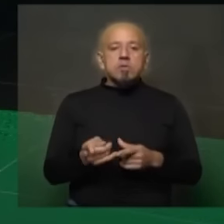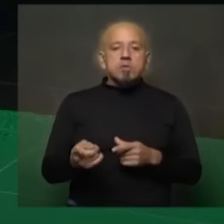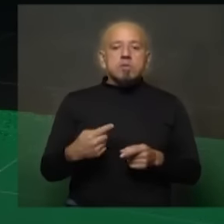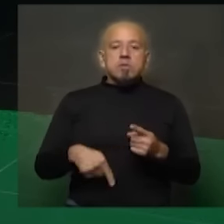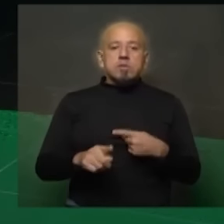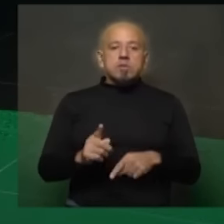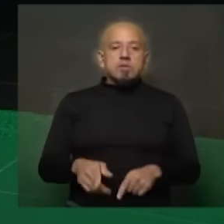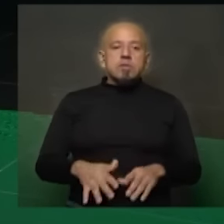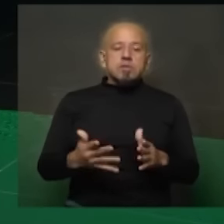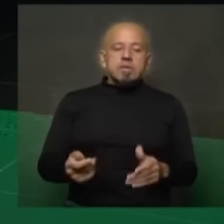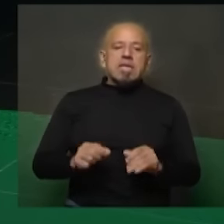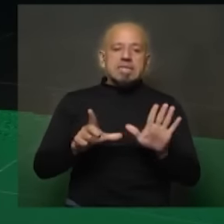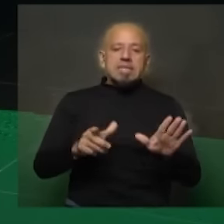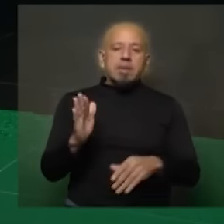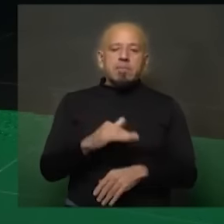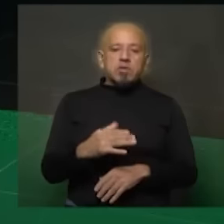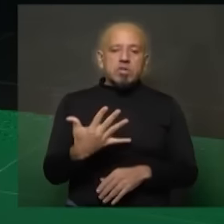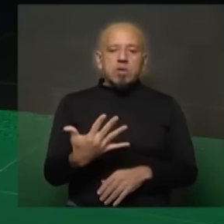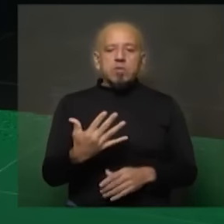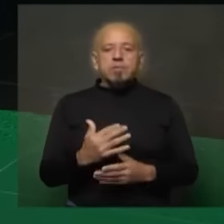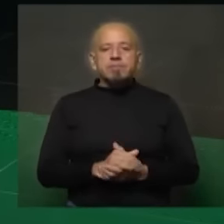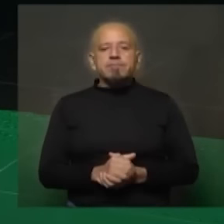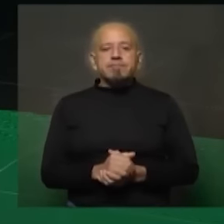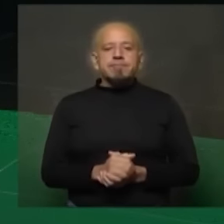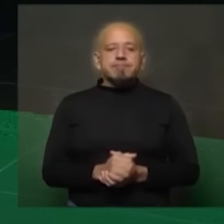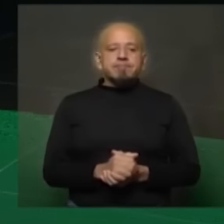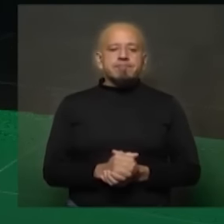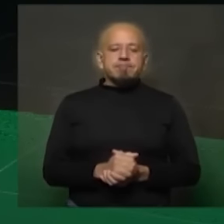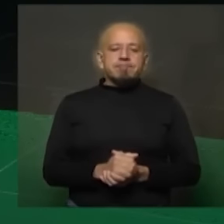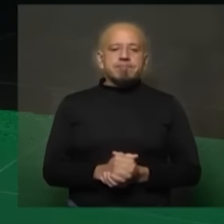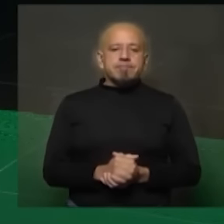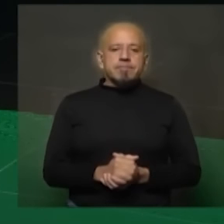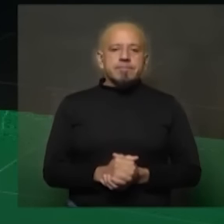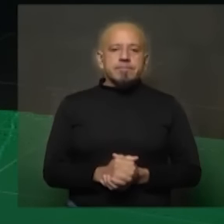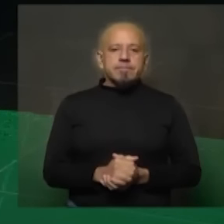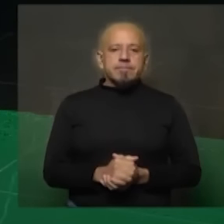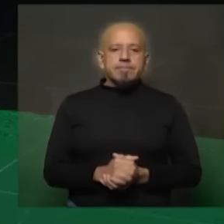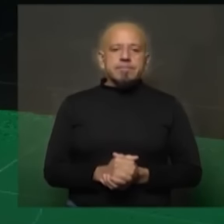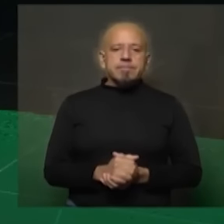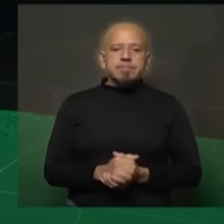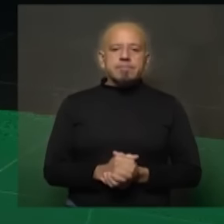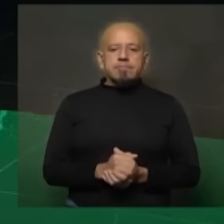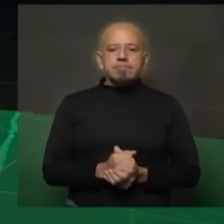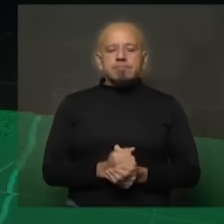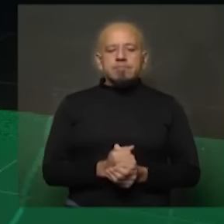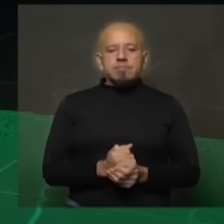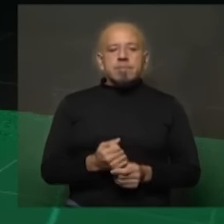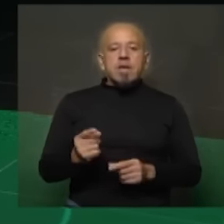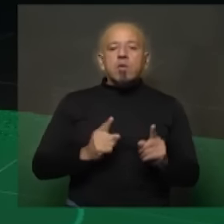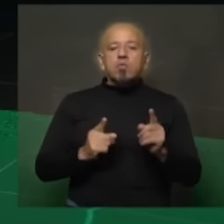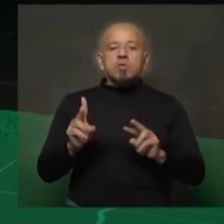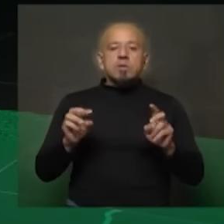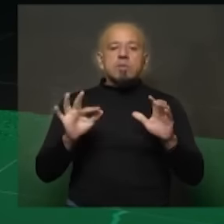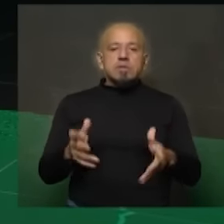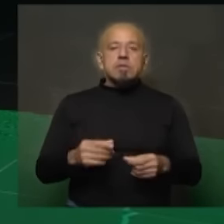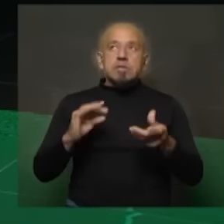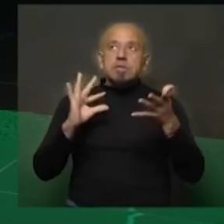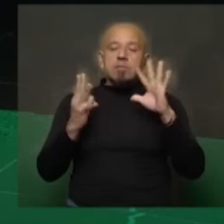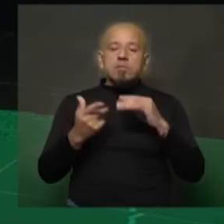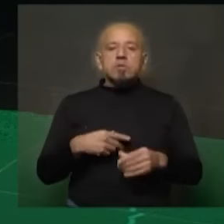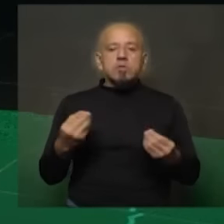desde las 7 menos 5 de la tarde. ¿Cómo andas, Natalia? Bien, ¿y tú, Martín? Todo bien. ¿Todo bien? Sí. Seguimos con algunos datos del tiempo y